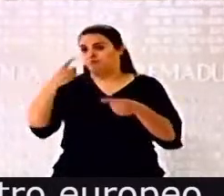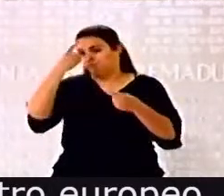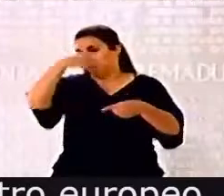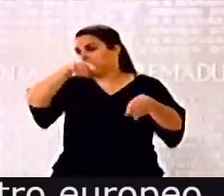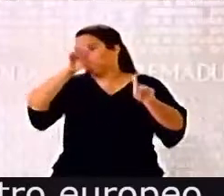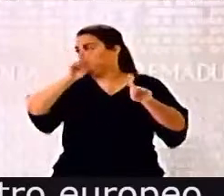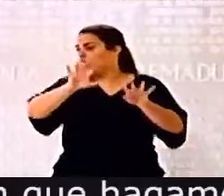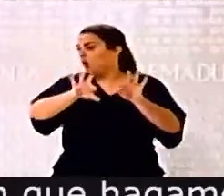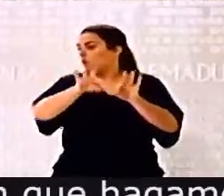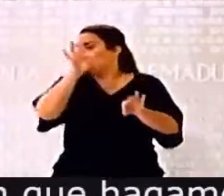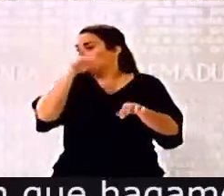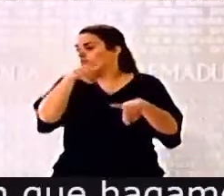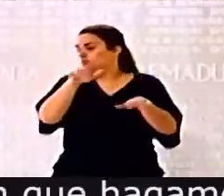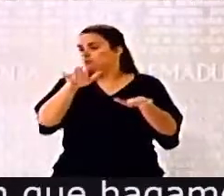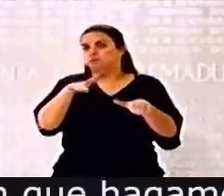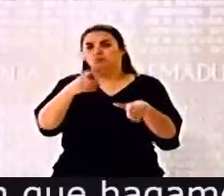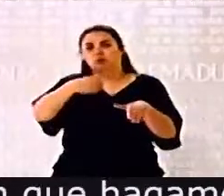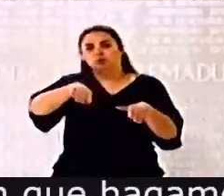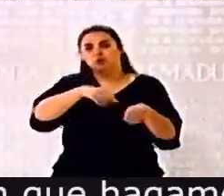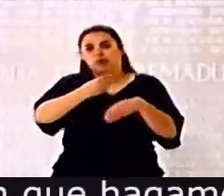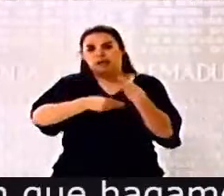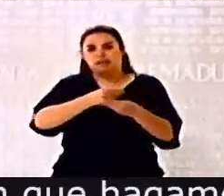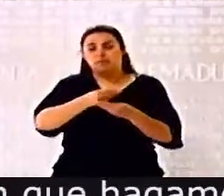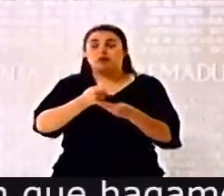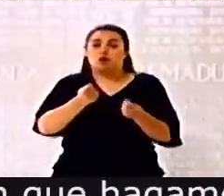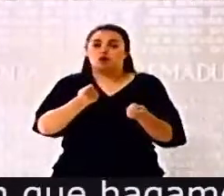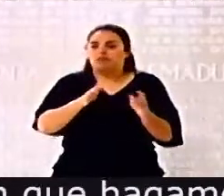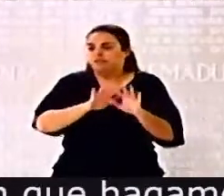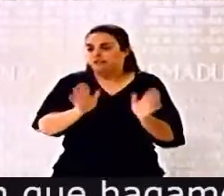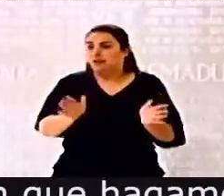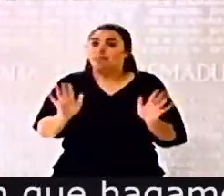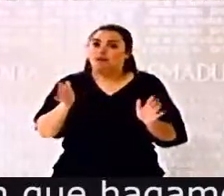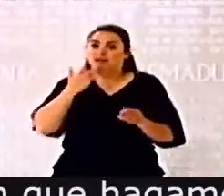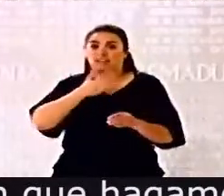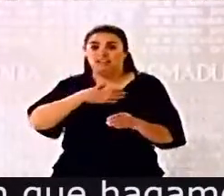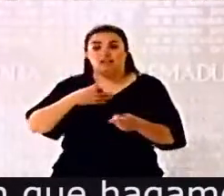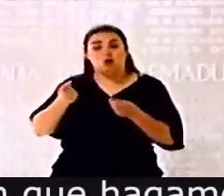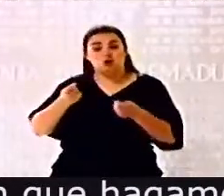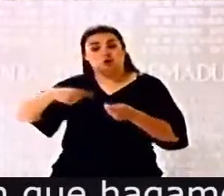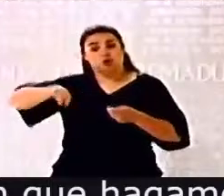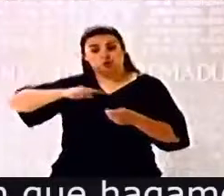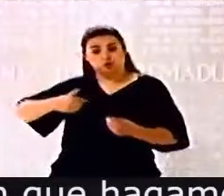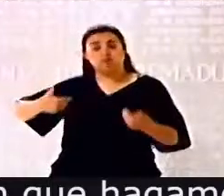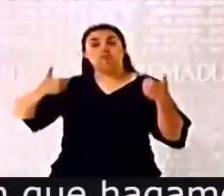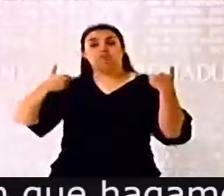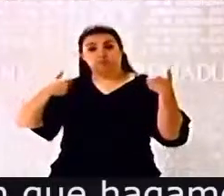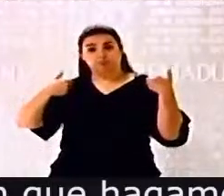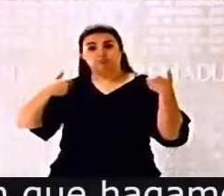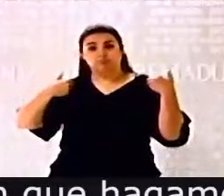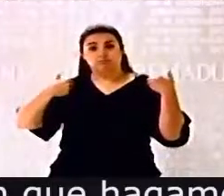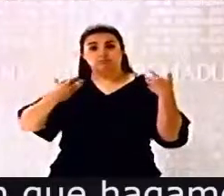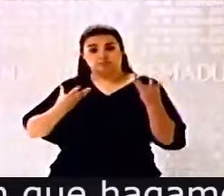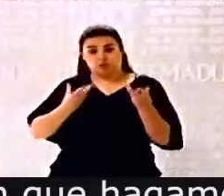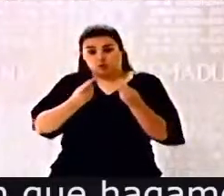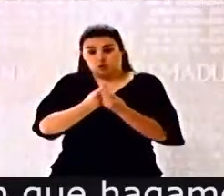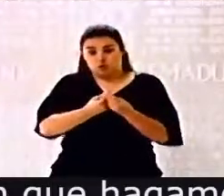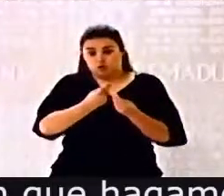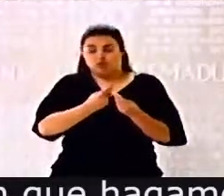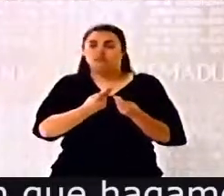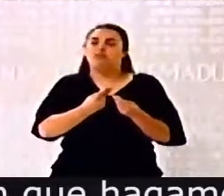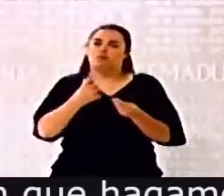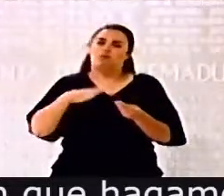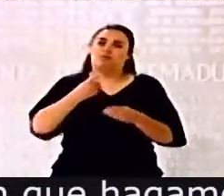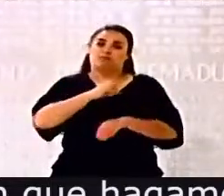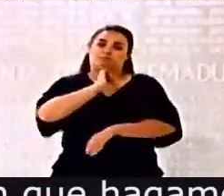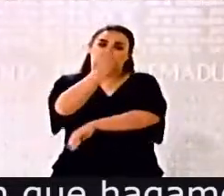seguimiento de esas aguas por su cuenta y ya está. Pero si quieren que les hagamos nosotros el seguimiento o lo hagamos junto con ellos, por favor que